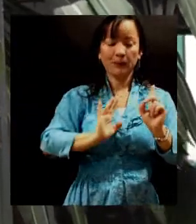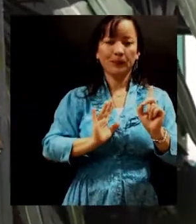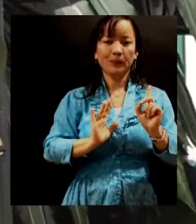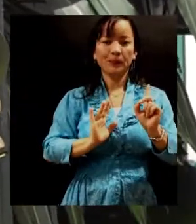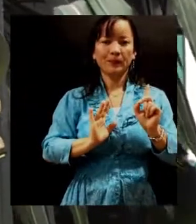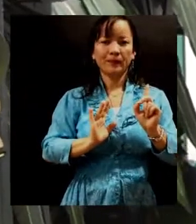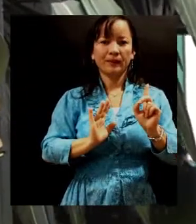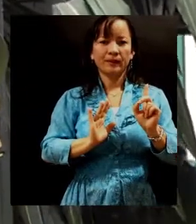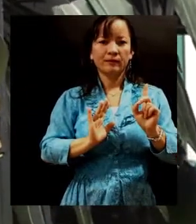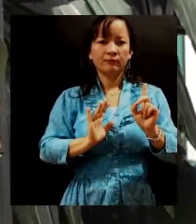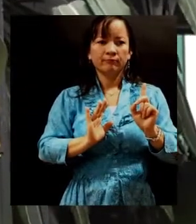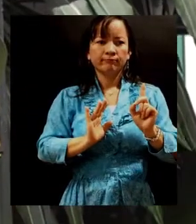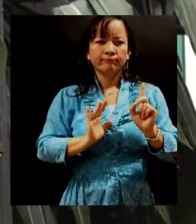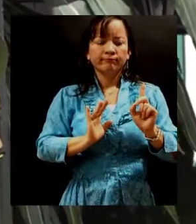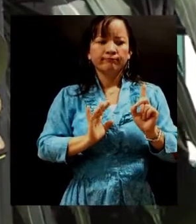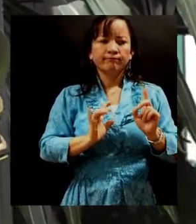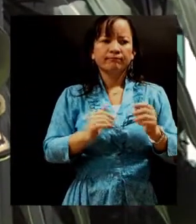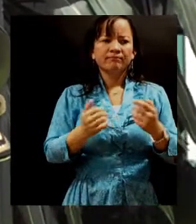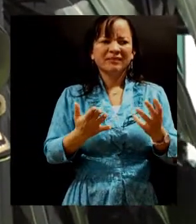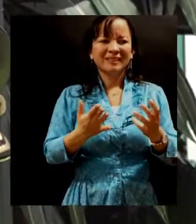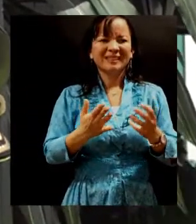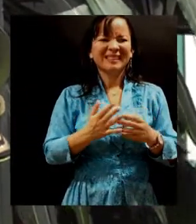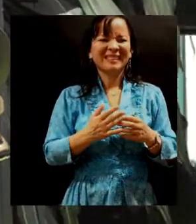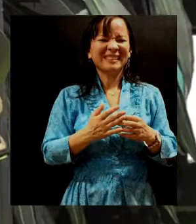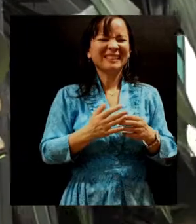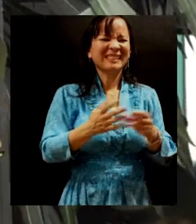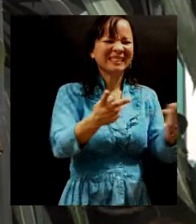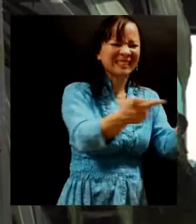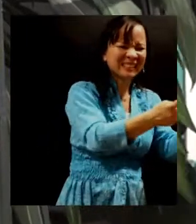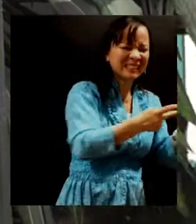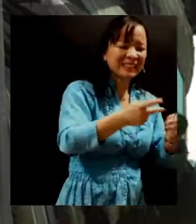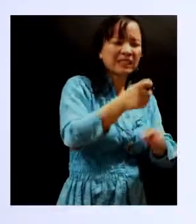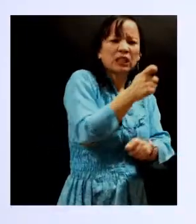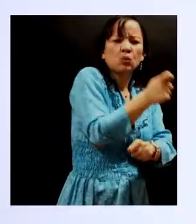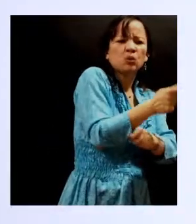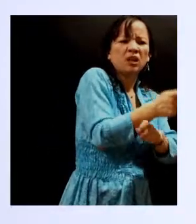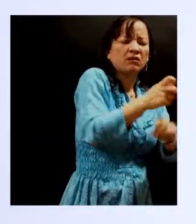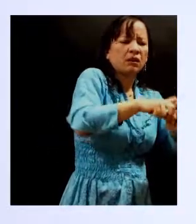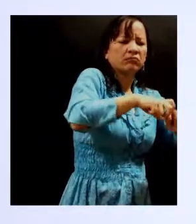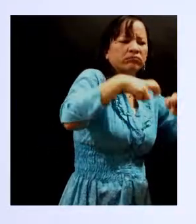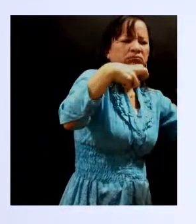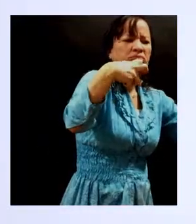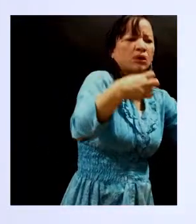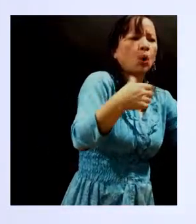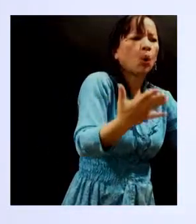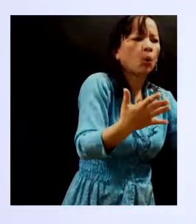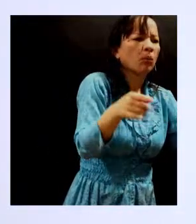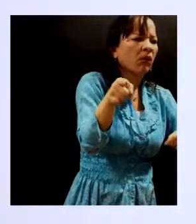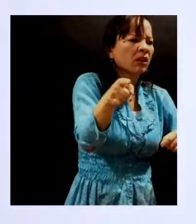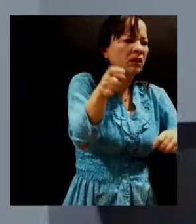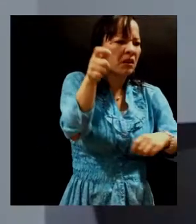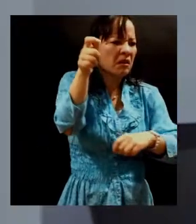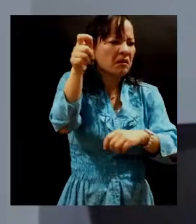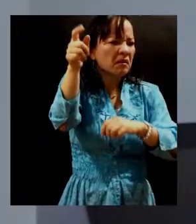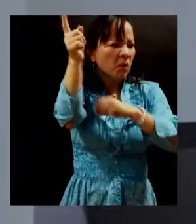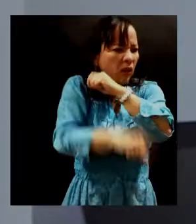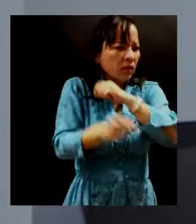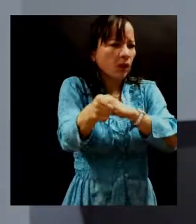Primero, para descongestionar los despachos judiciales en materia penal.